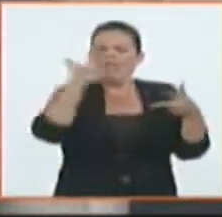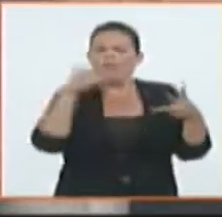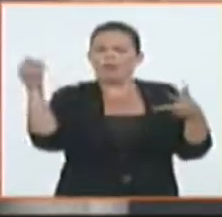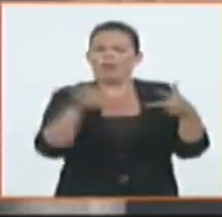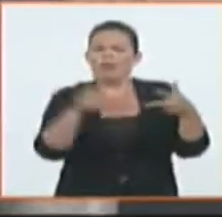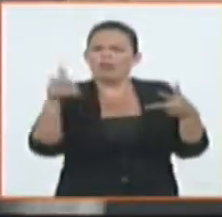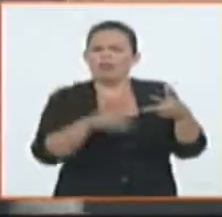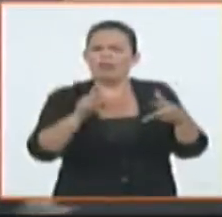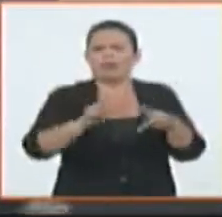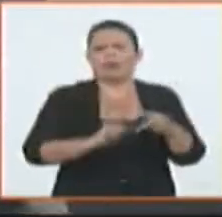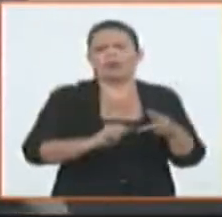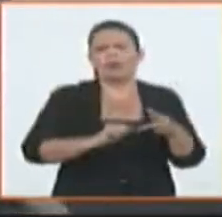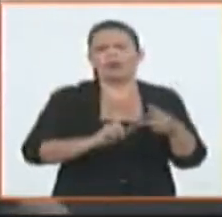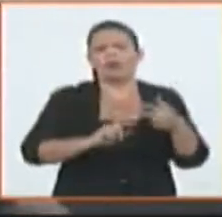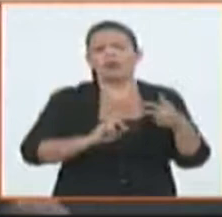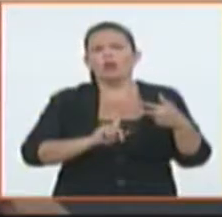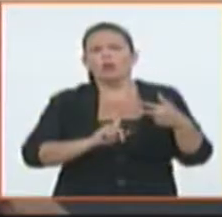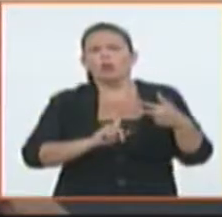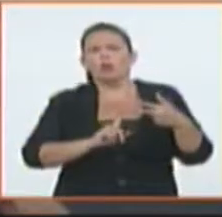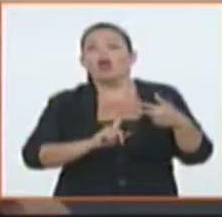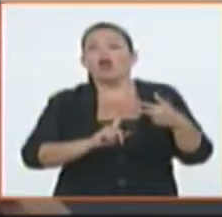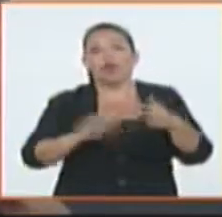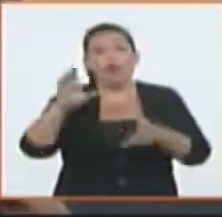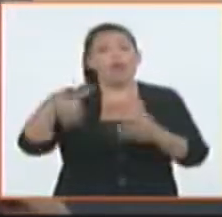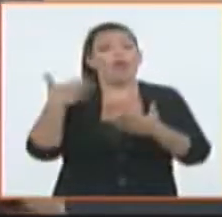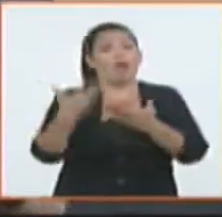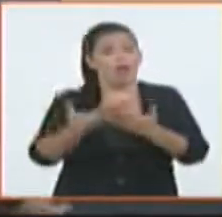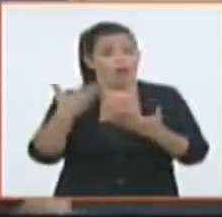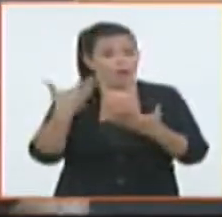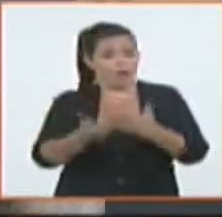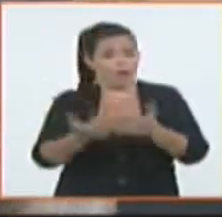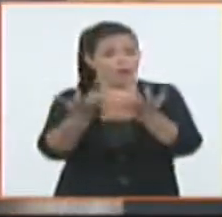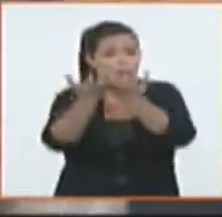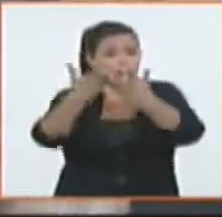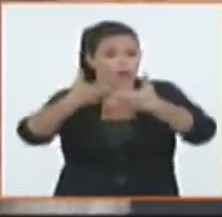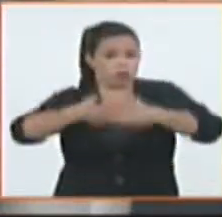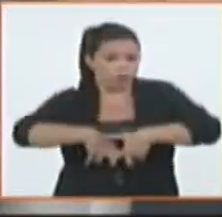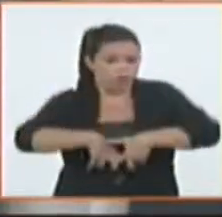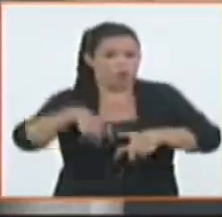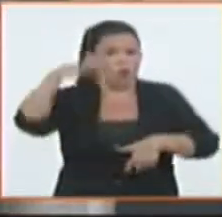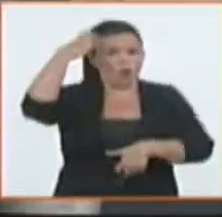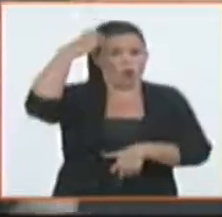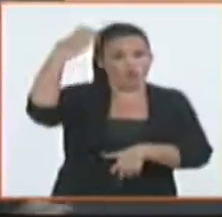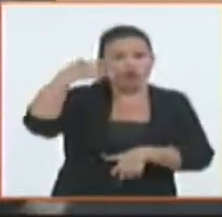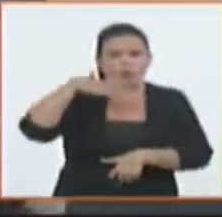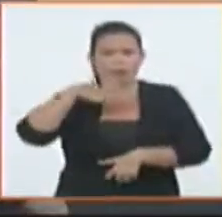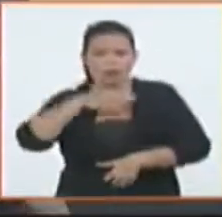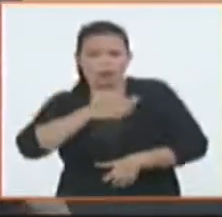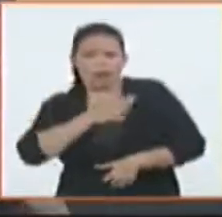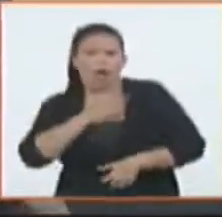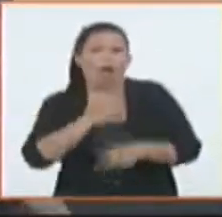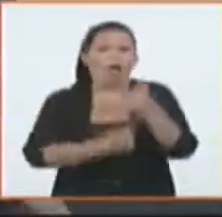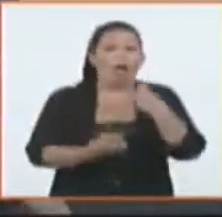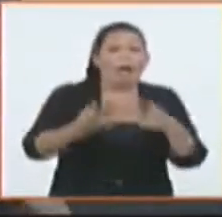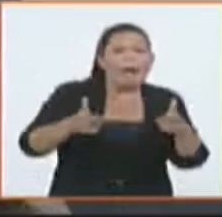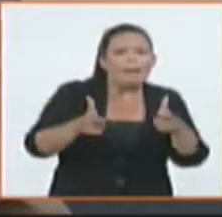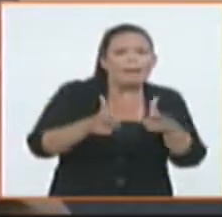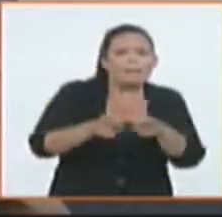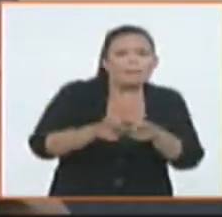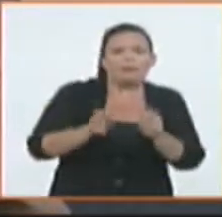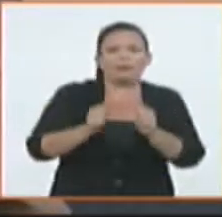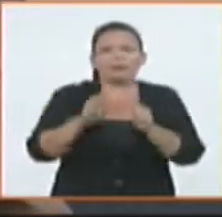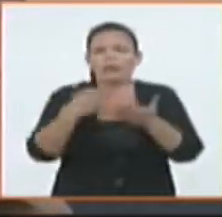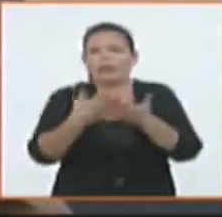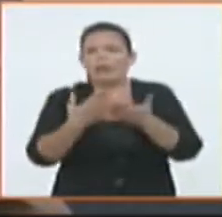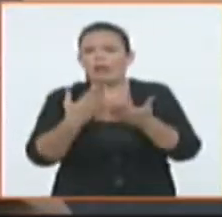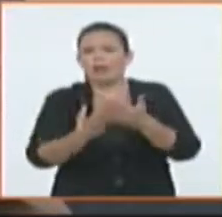las formas estatales de producción que tenemos en la comunidad, las no estatales, la mini industria, ver qué cual trabaja por cuenta propia participa y ver en qué